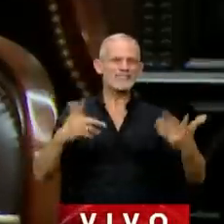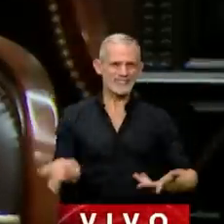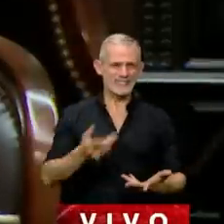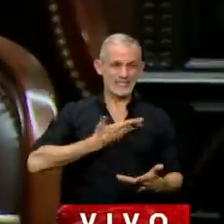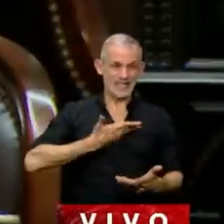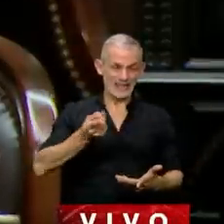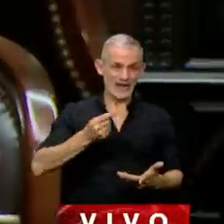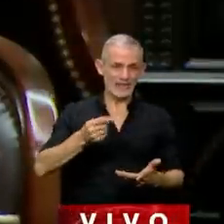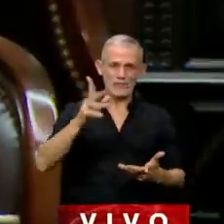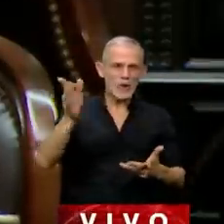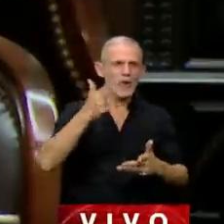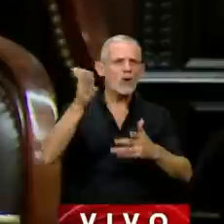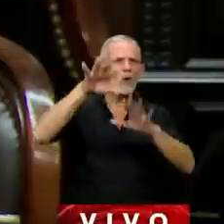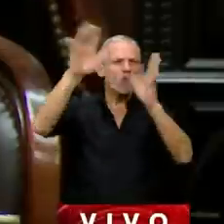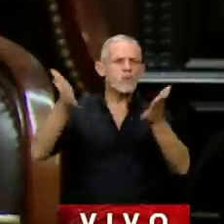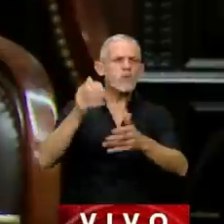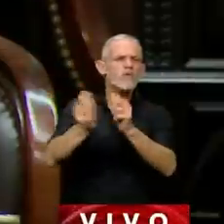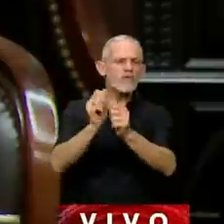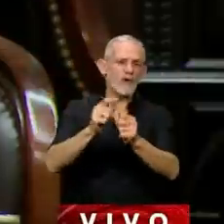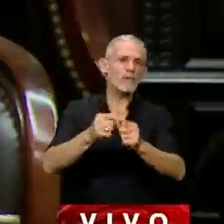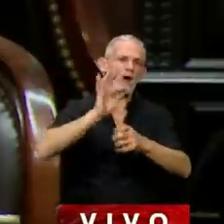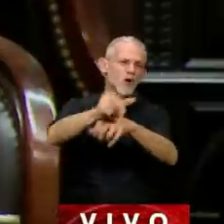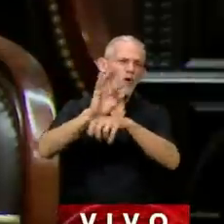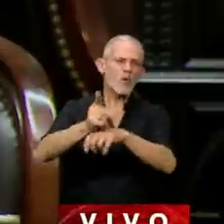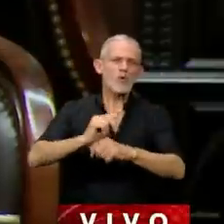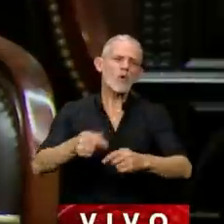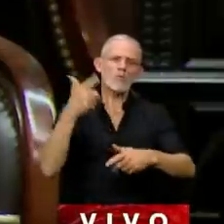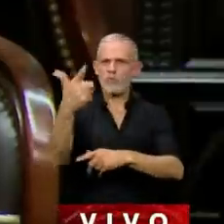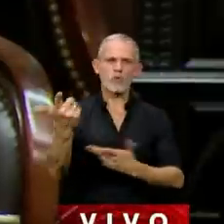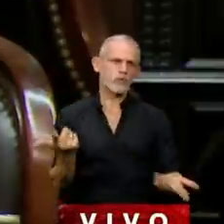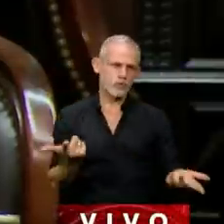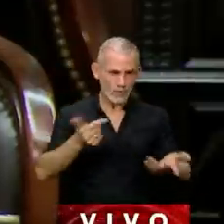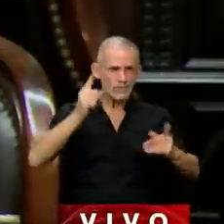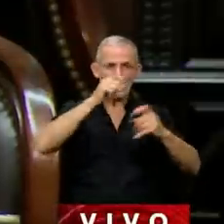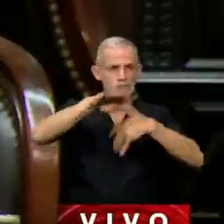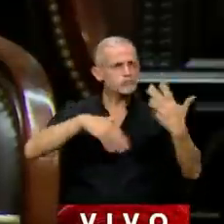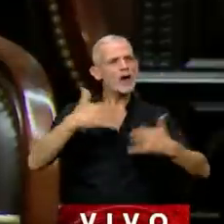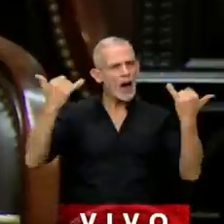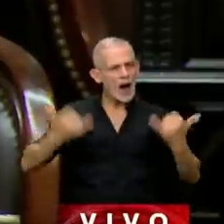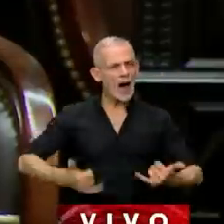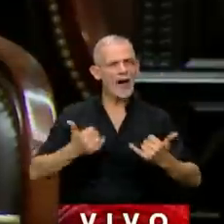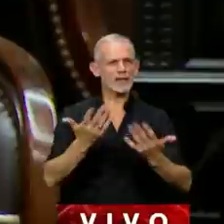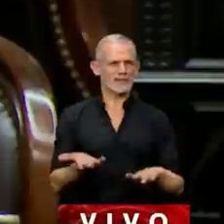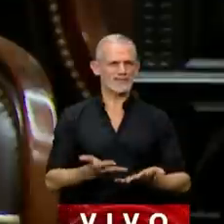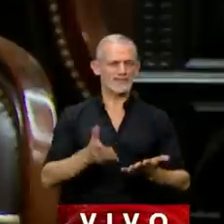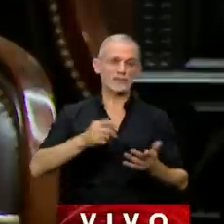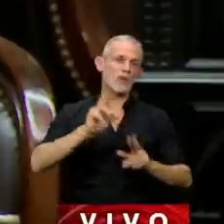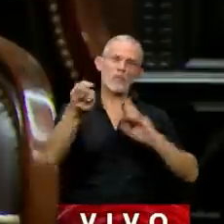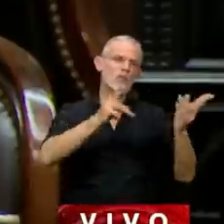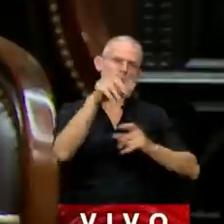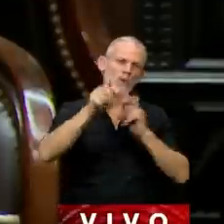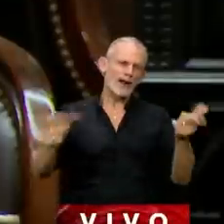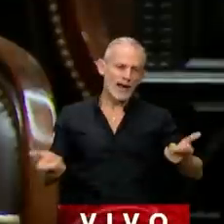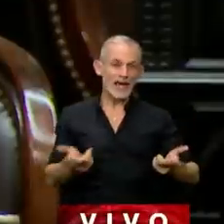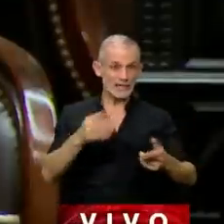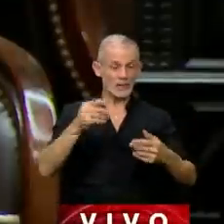establecimientos productivos constantes robos y ataques violentos. Como vemos, la problemática es latente, existe, se lleva vidas